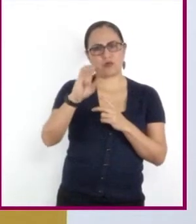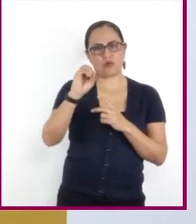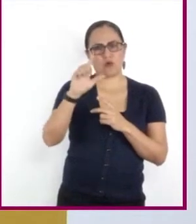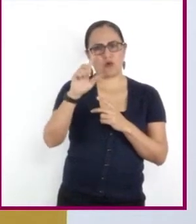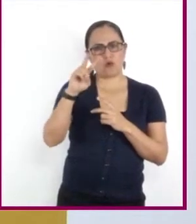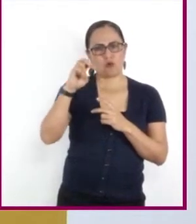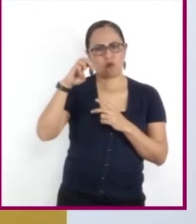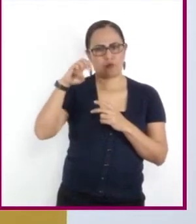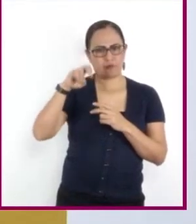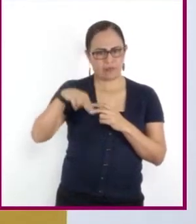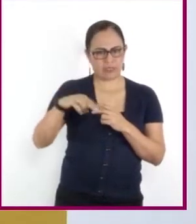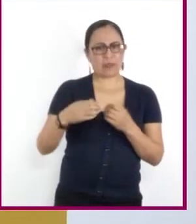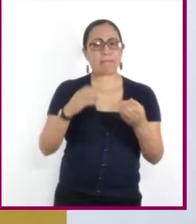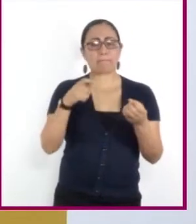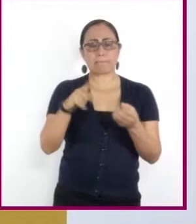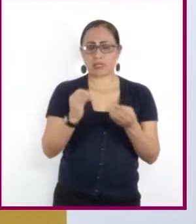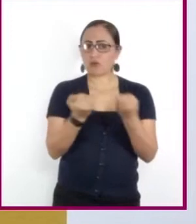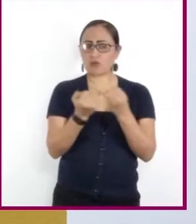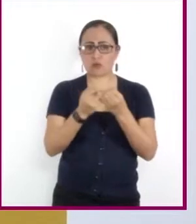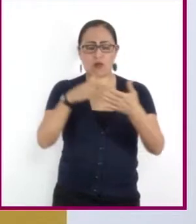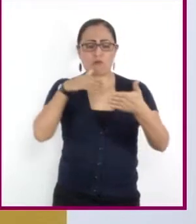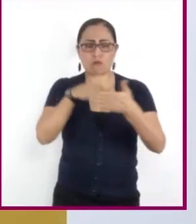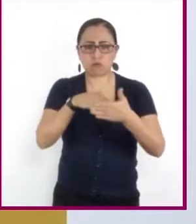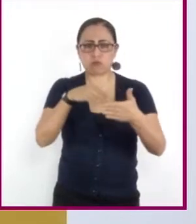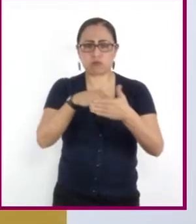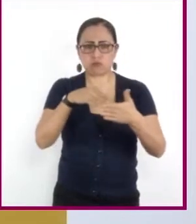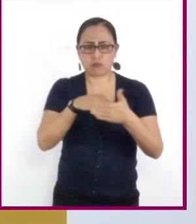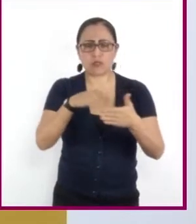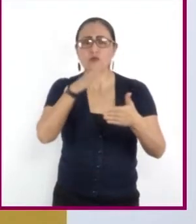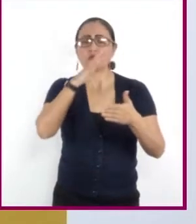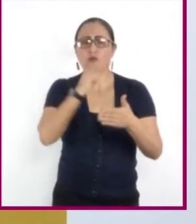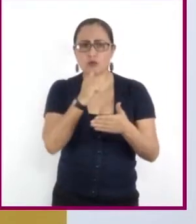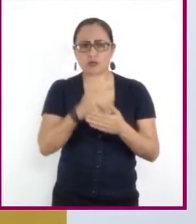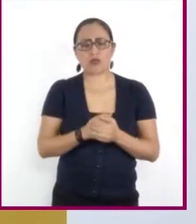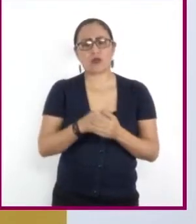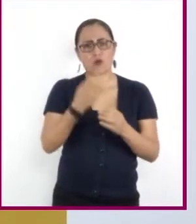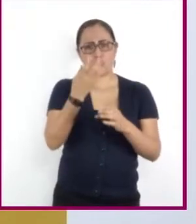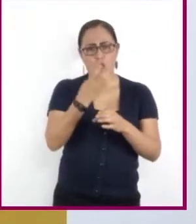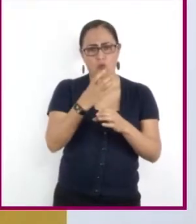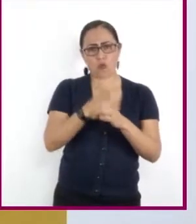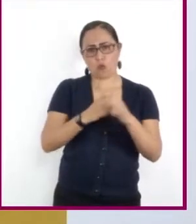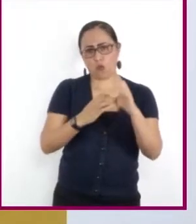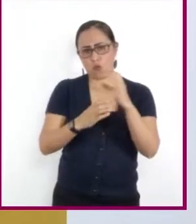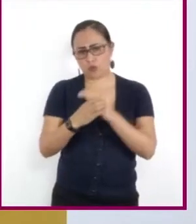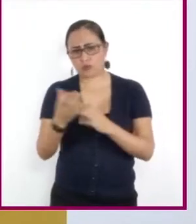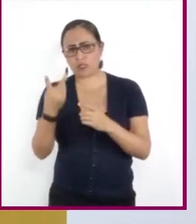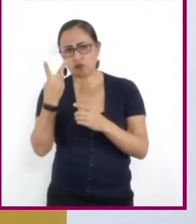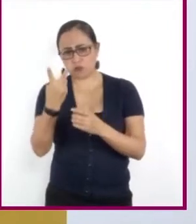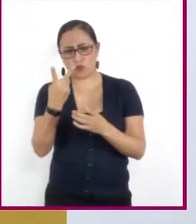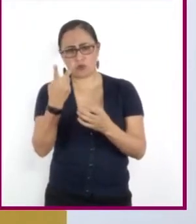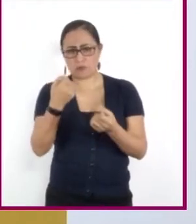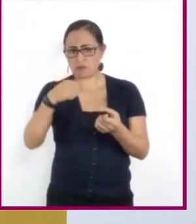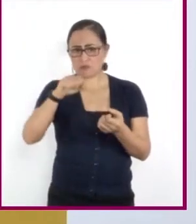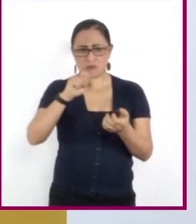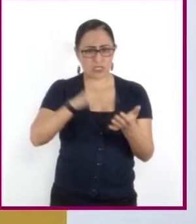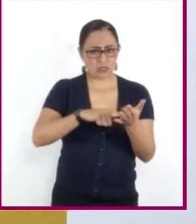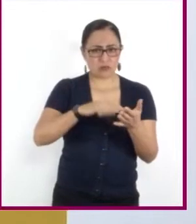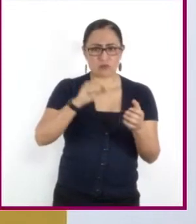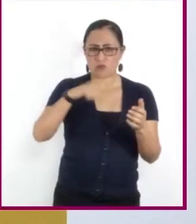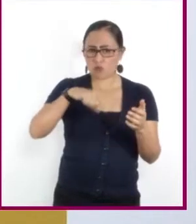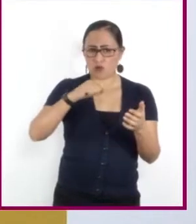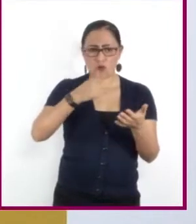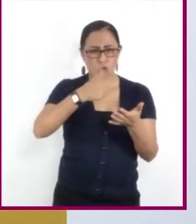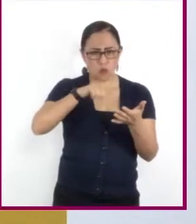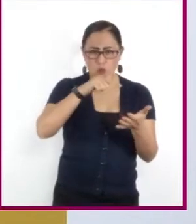que se llama impenetrabilidad. Es decir, que dos cuerpos no pueden ocupar el mismo espacio al mismo